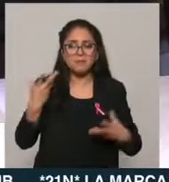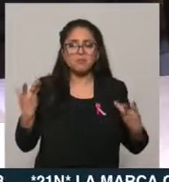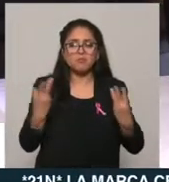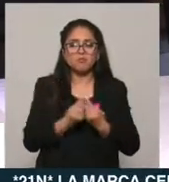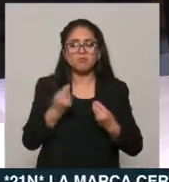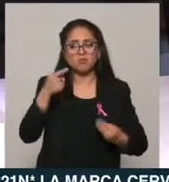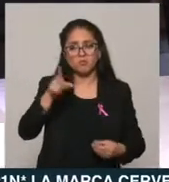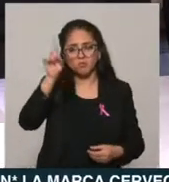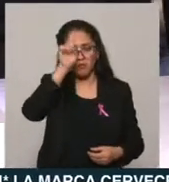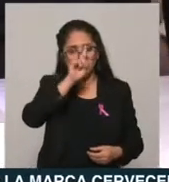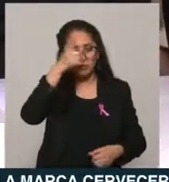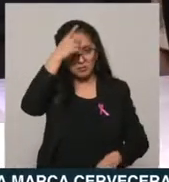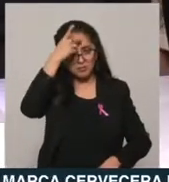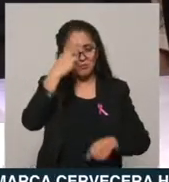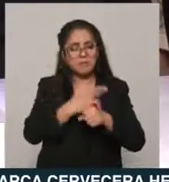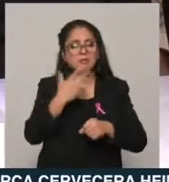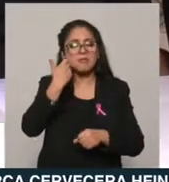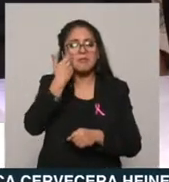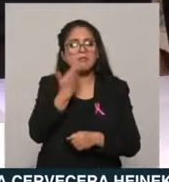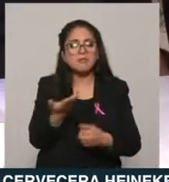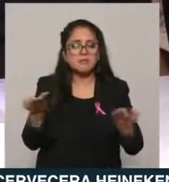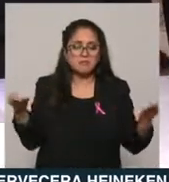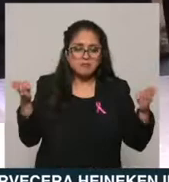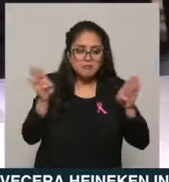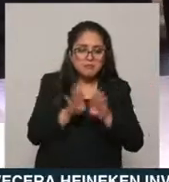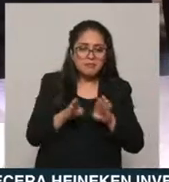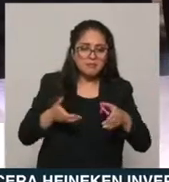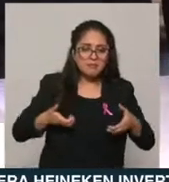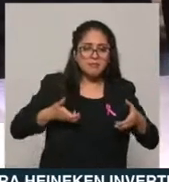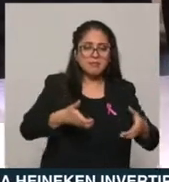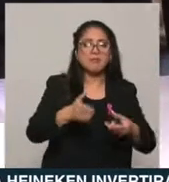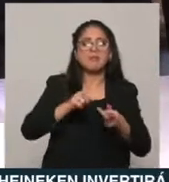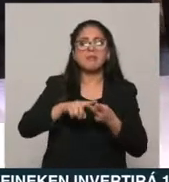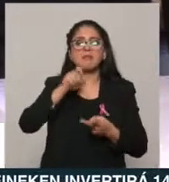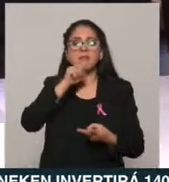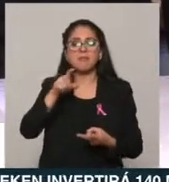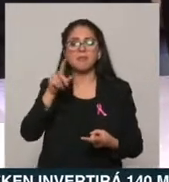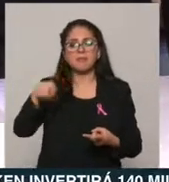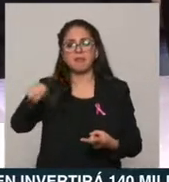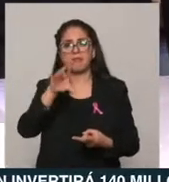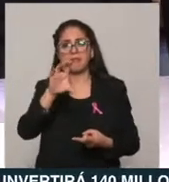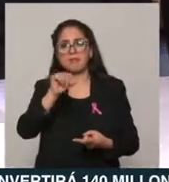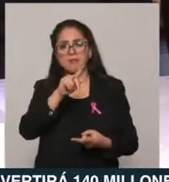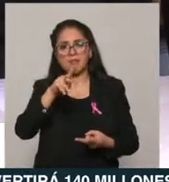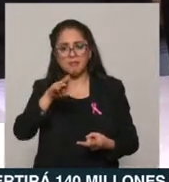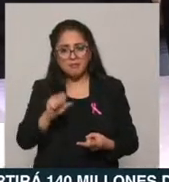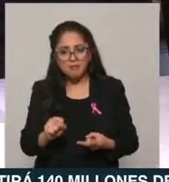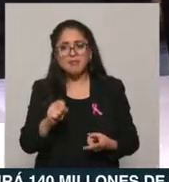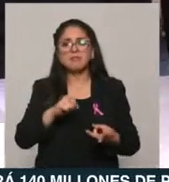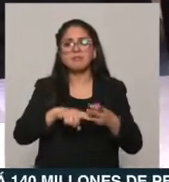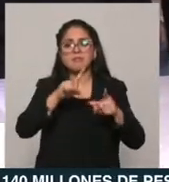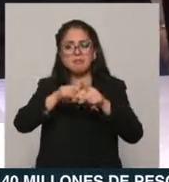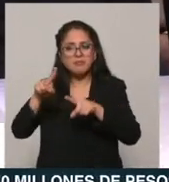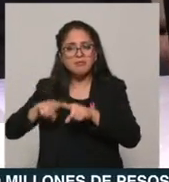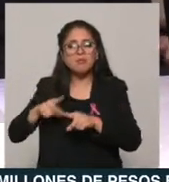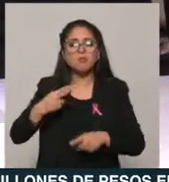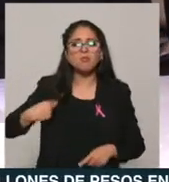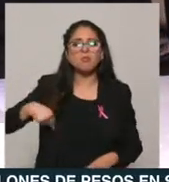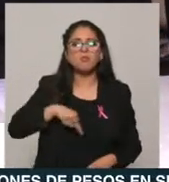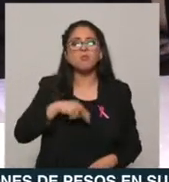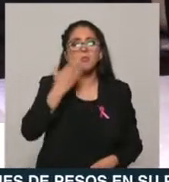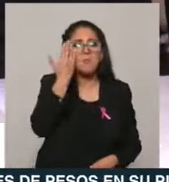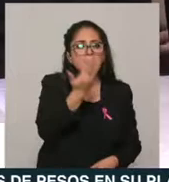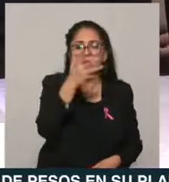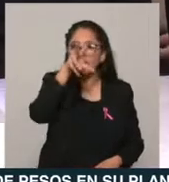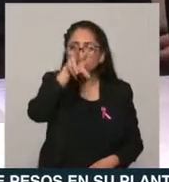ellos quieren cerrar vialidades, cerrar carreteras, cerrar calles. Nosotros le hemos pedido que no lo hagan para